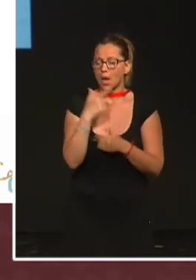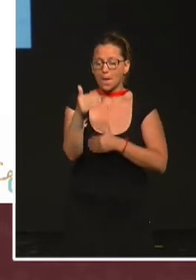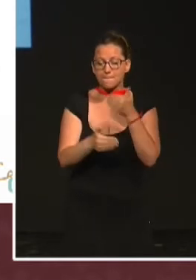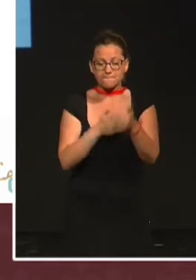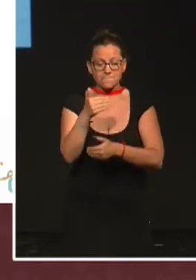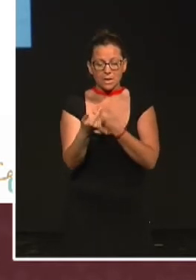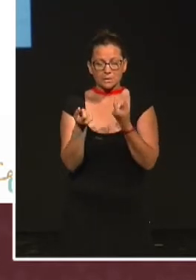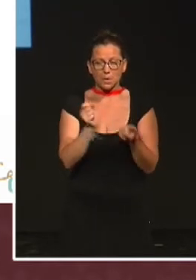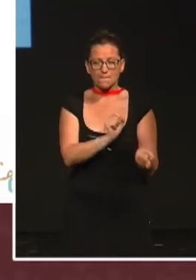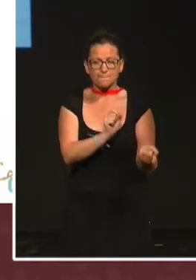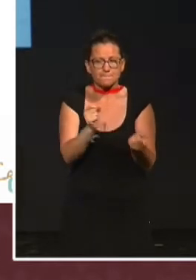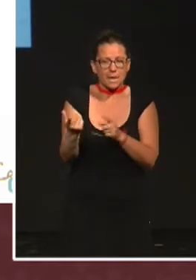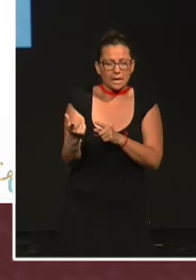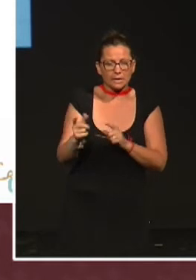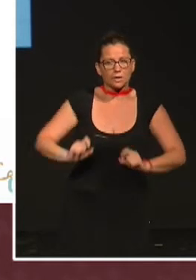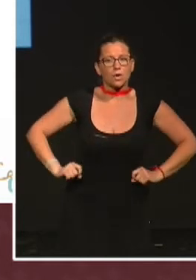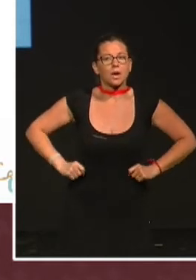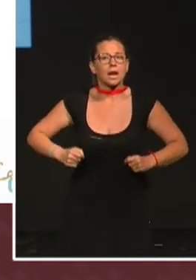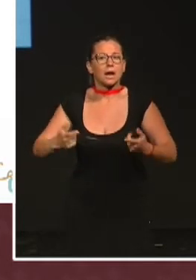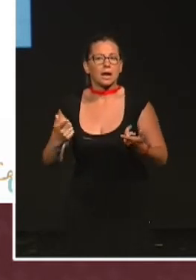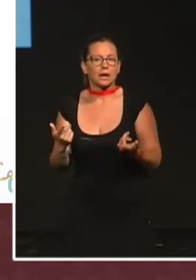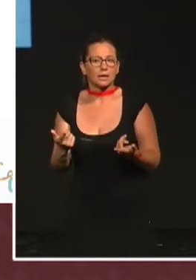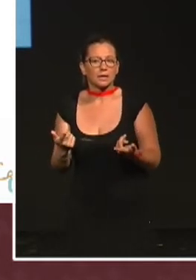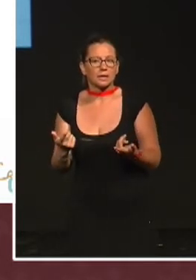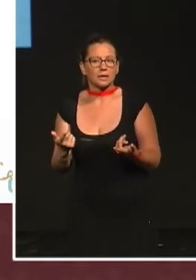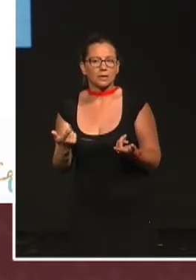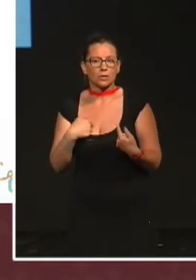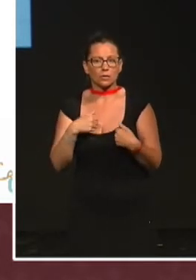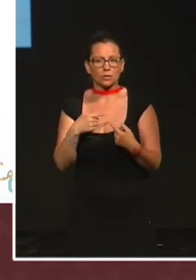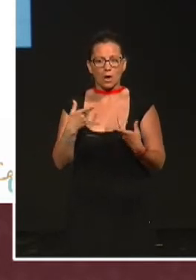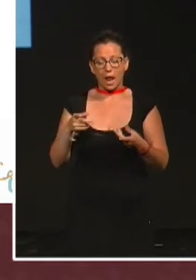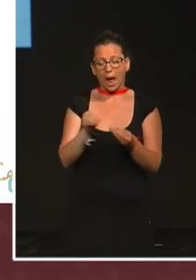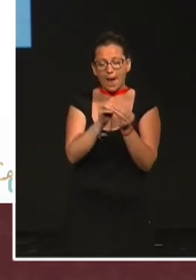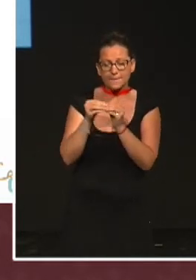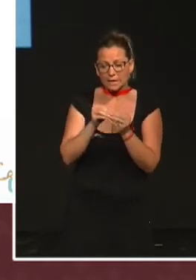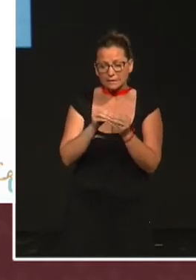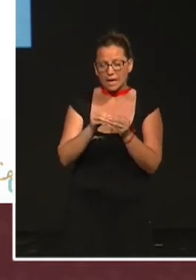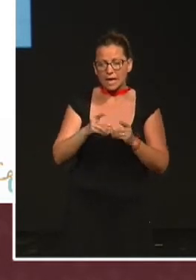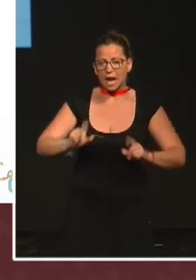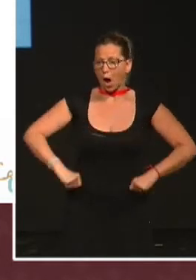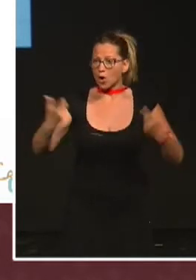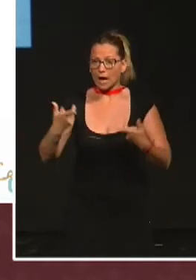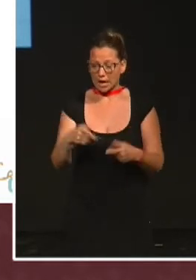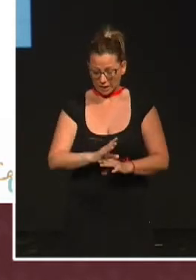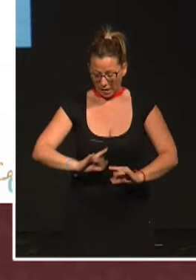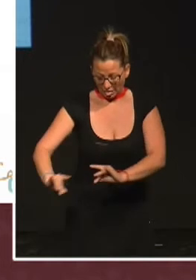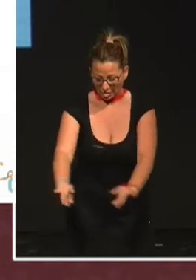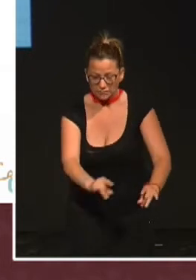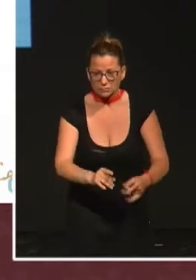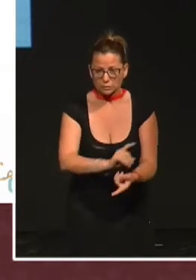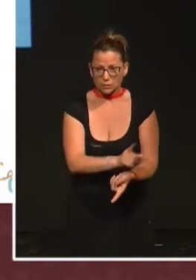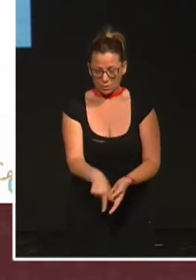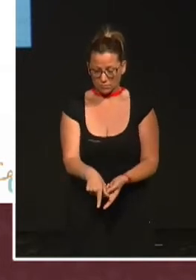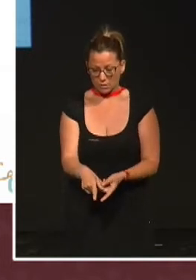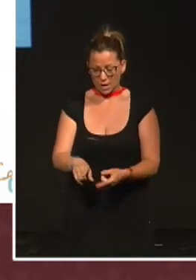muy similar a lo que pasa en la naturaleza con la transformación de la materia orgánica en el suelo. Esa materia orgánica, esos restos de hoja que caen en el